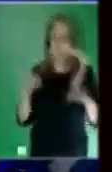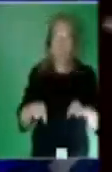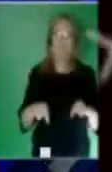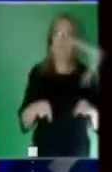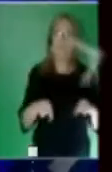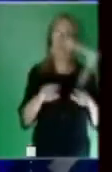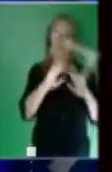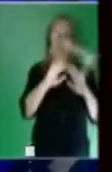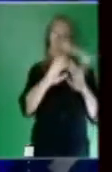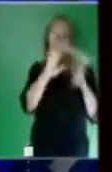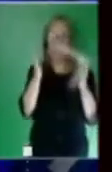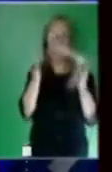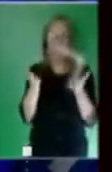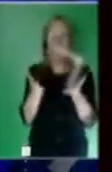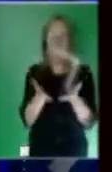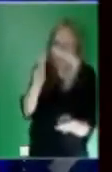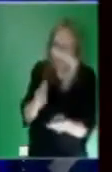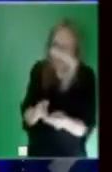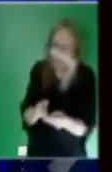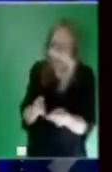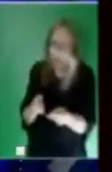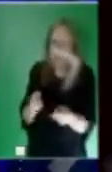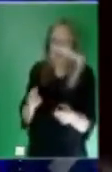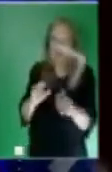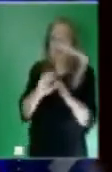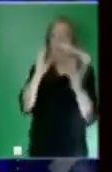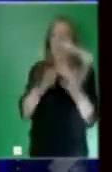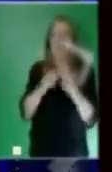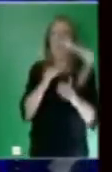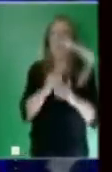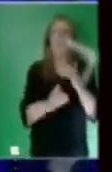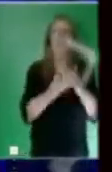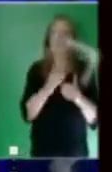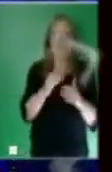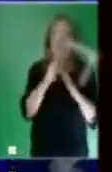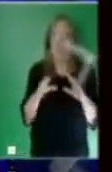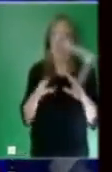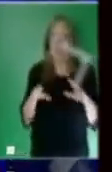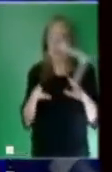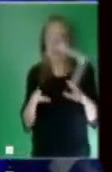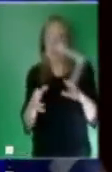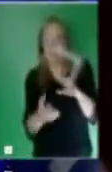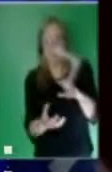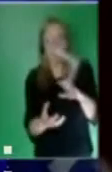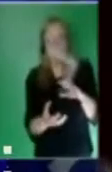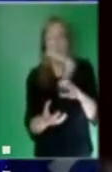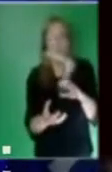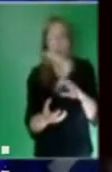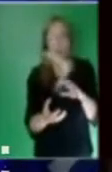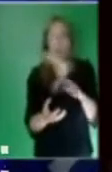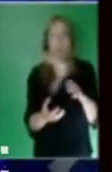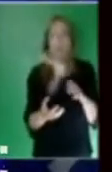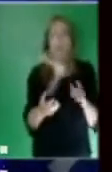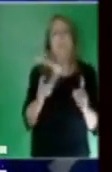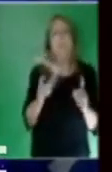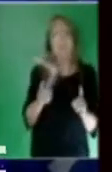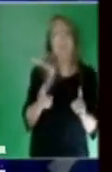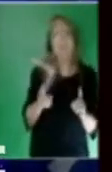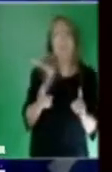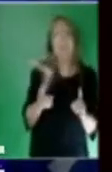ser felices. Pero ese hiperconsumo, a su vez, es el que está